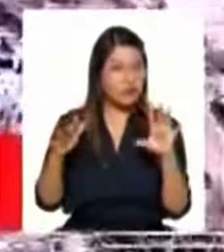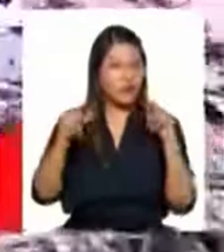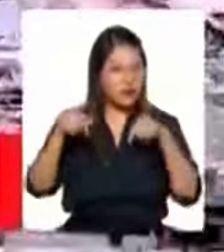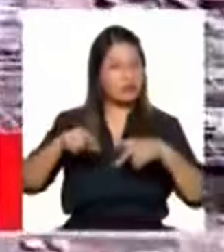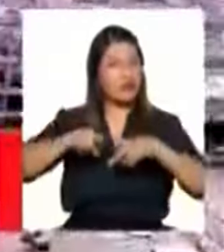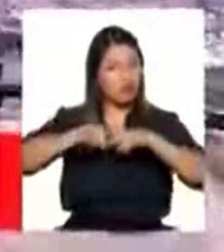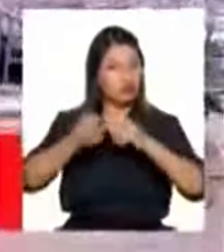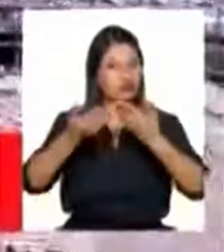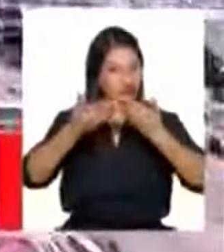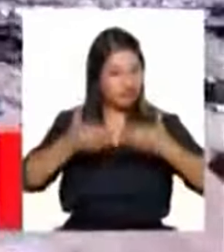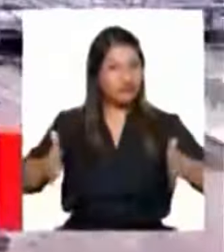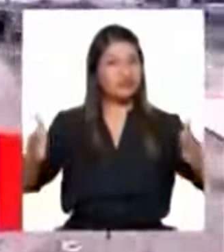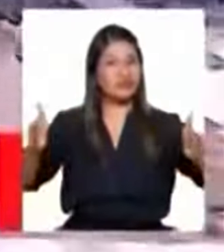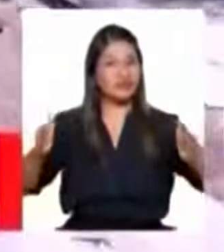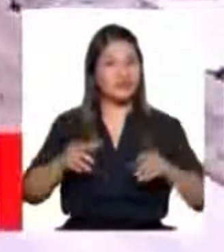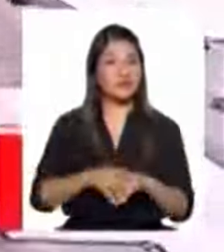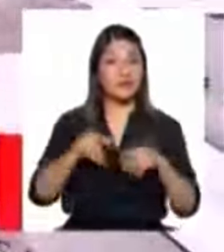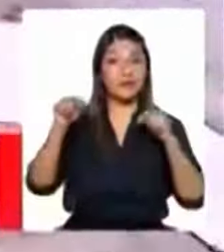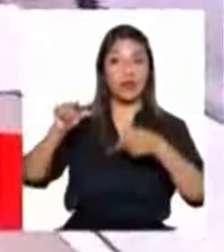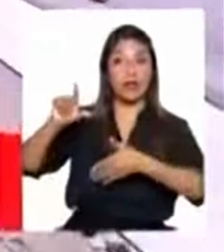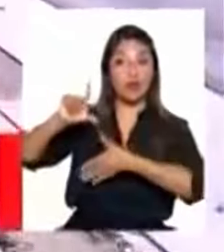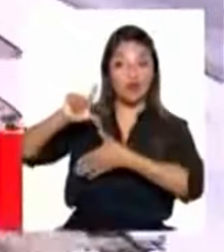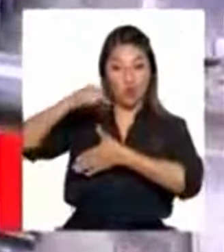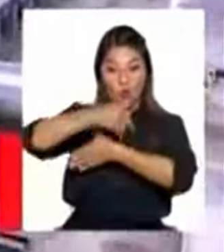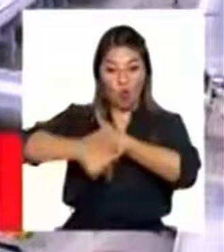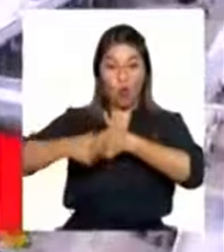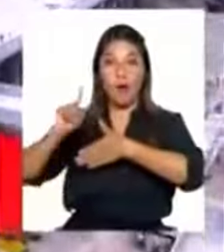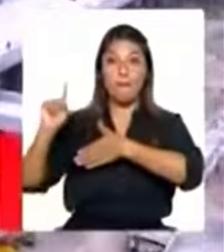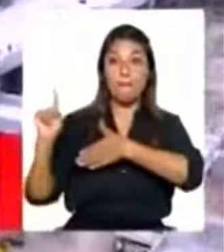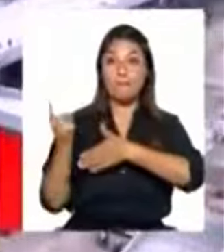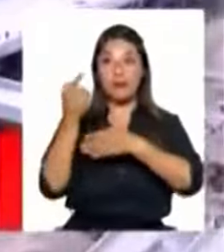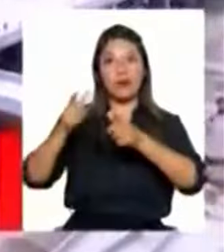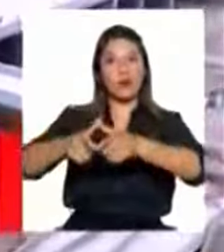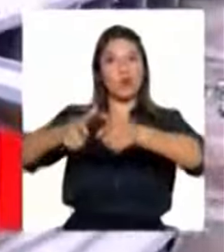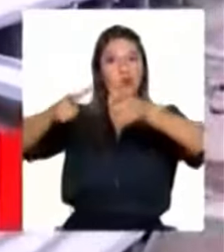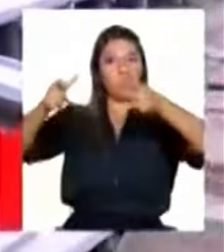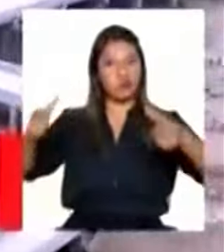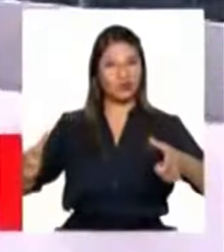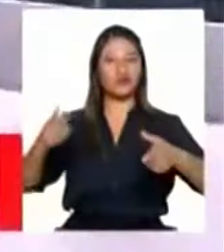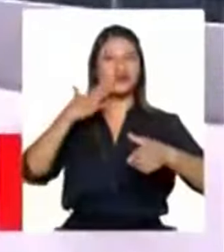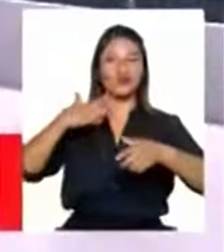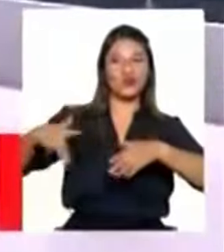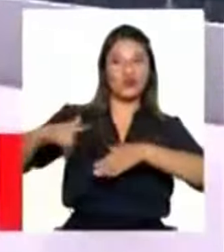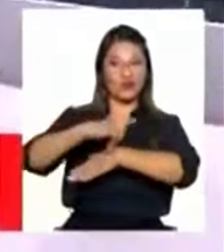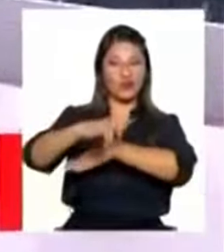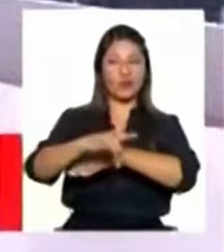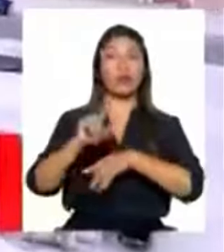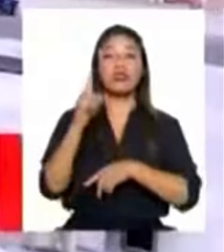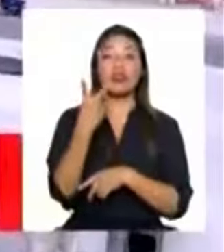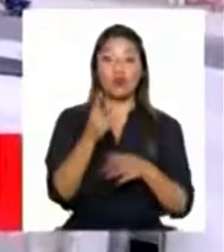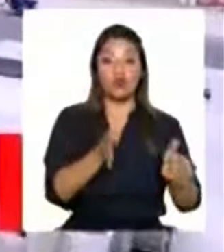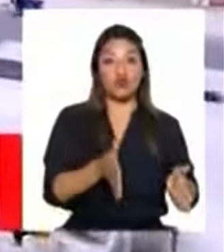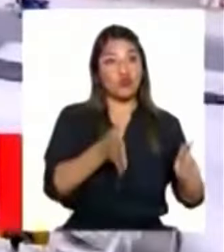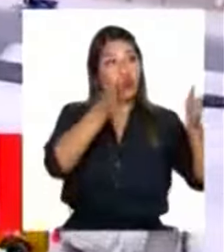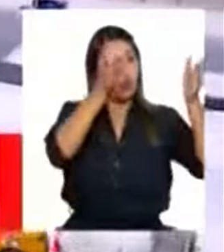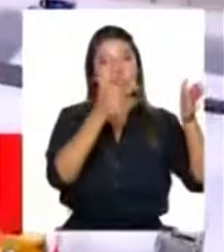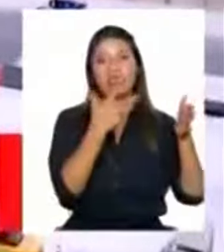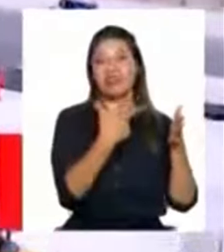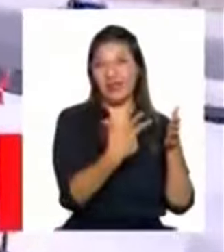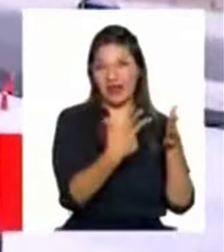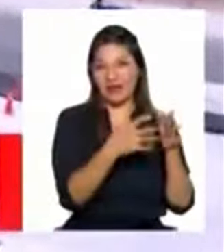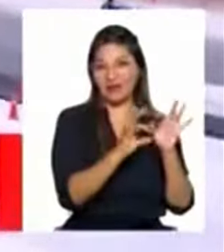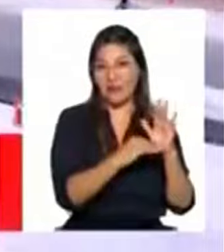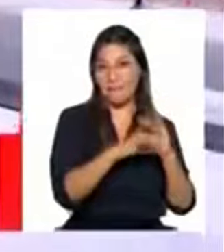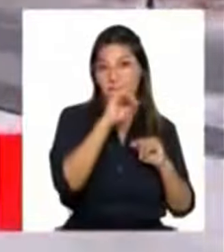la primera ciudad aeropuerto de Sudamérica del Jorge Chávez, funcionará también dos hoteles, uno de 3 estrellas y el otro